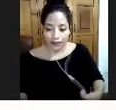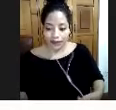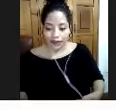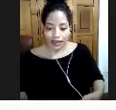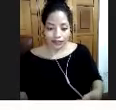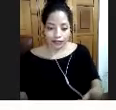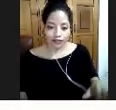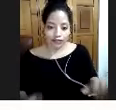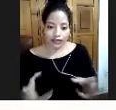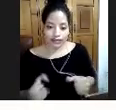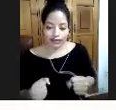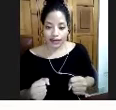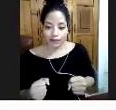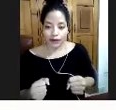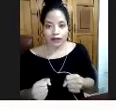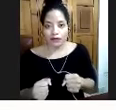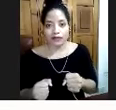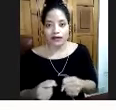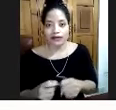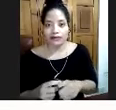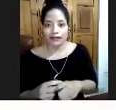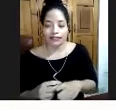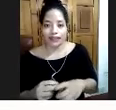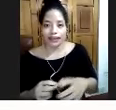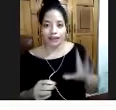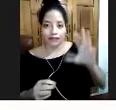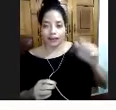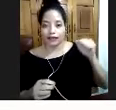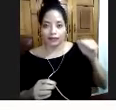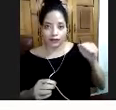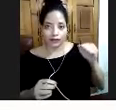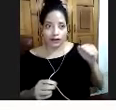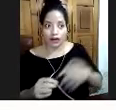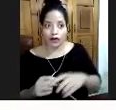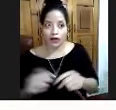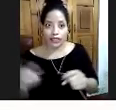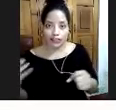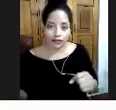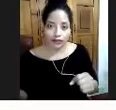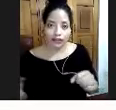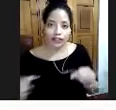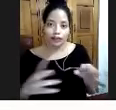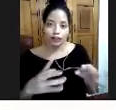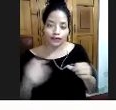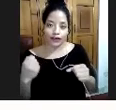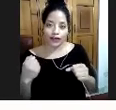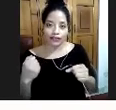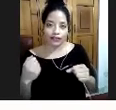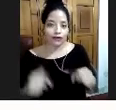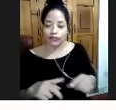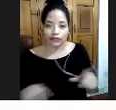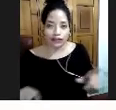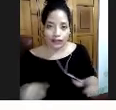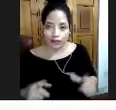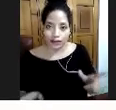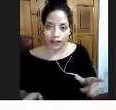llama. Entonces, por ejemplo, todas esas veces que Facebook o que Gmail nos sacó de la sesión